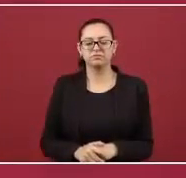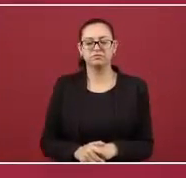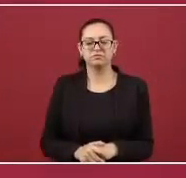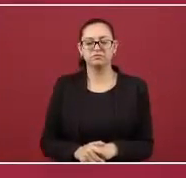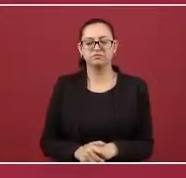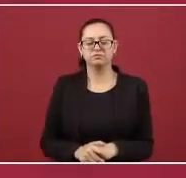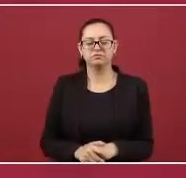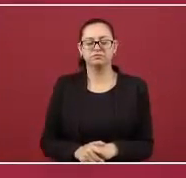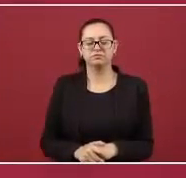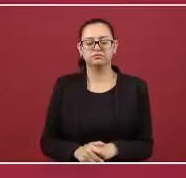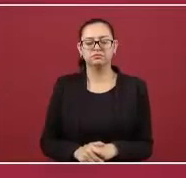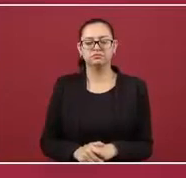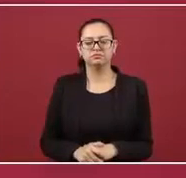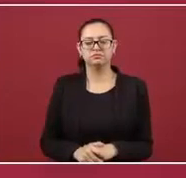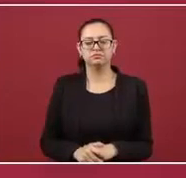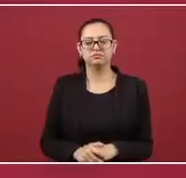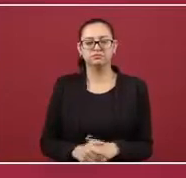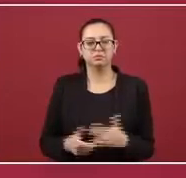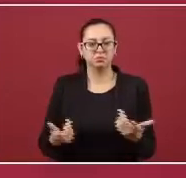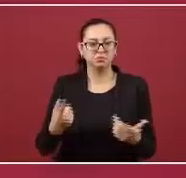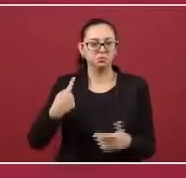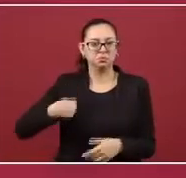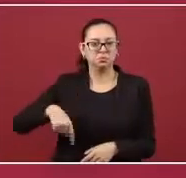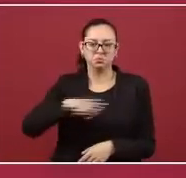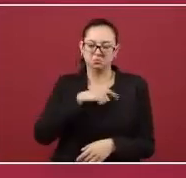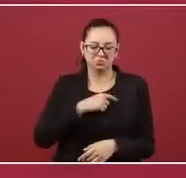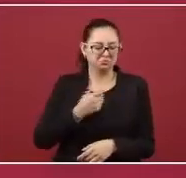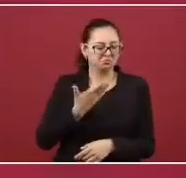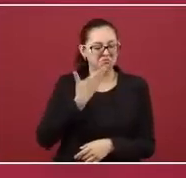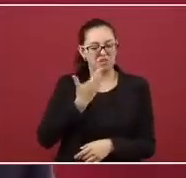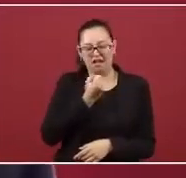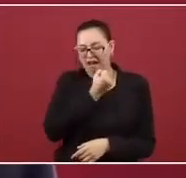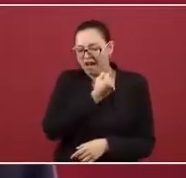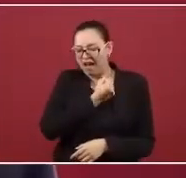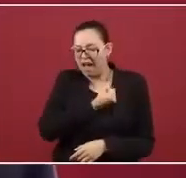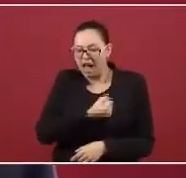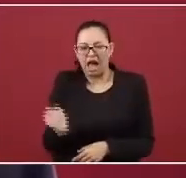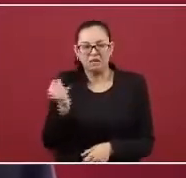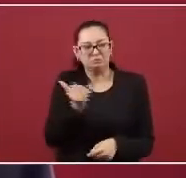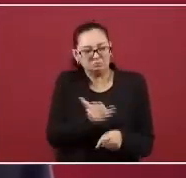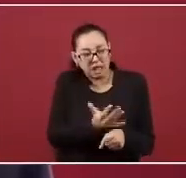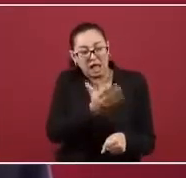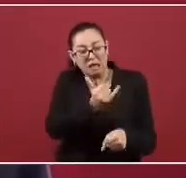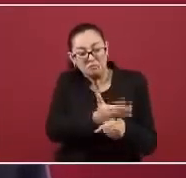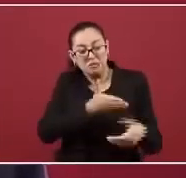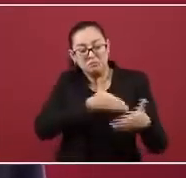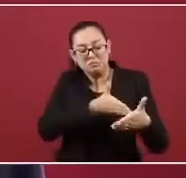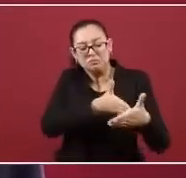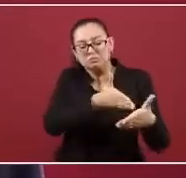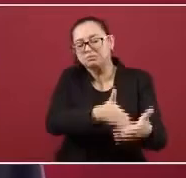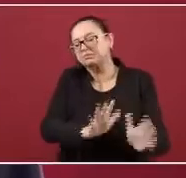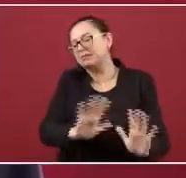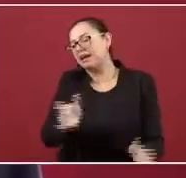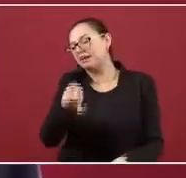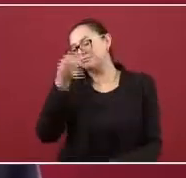en la carrera de obstáculos. Somos ya veteranos en